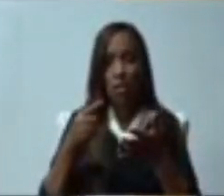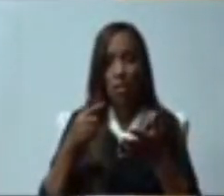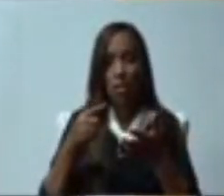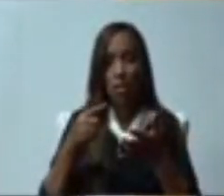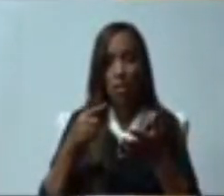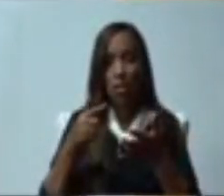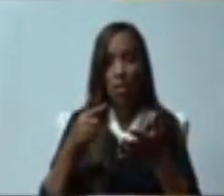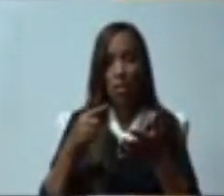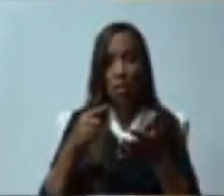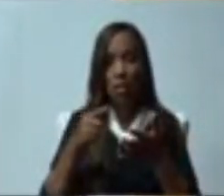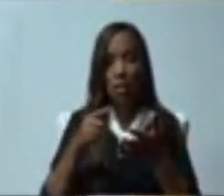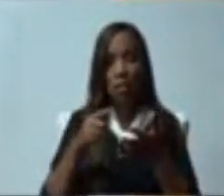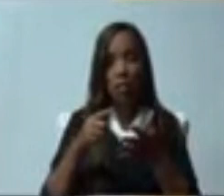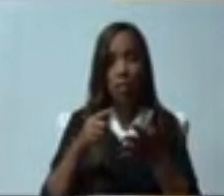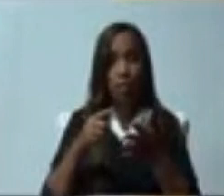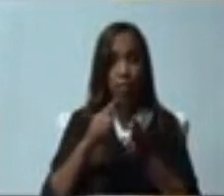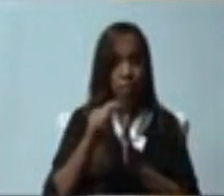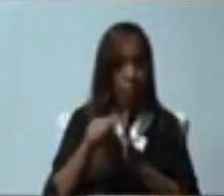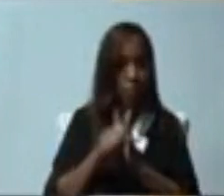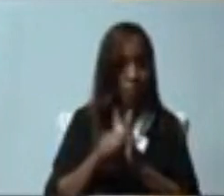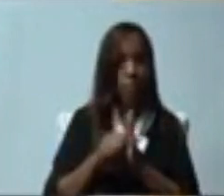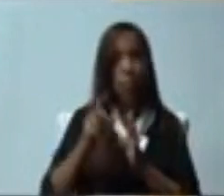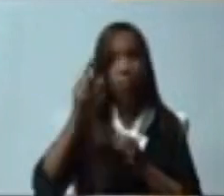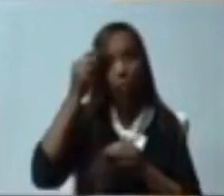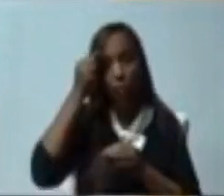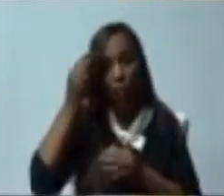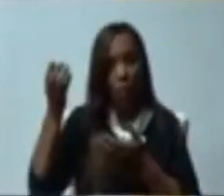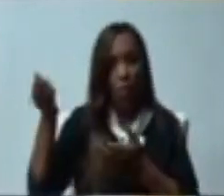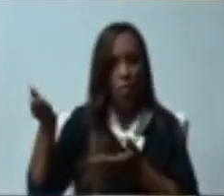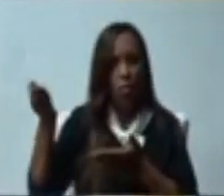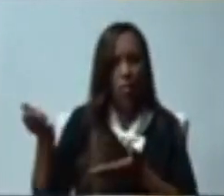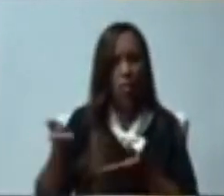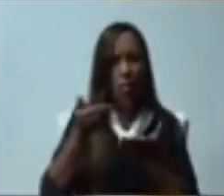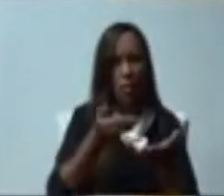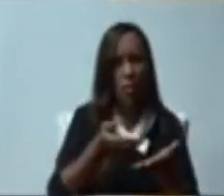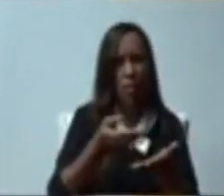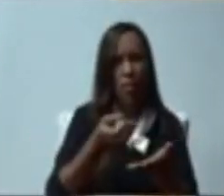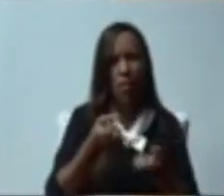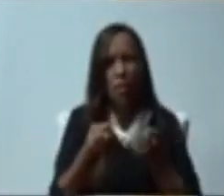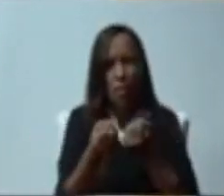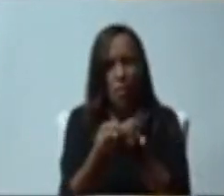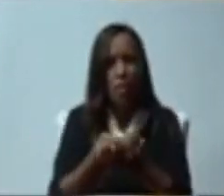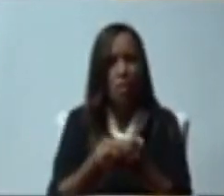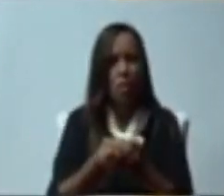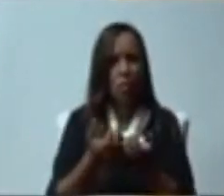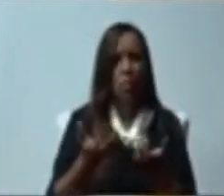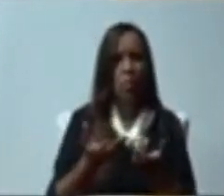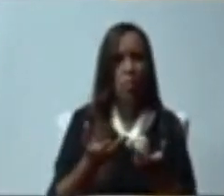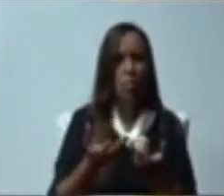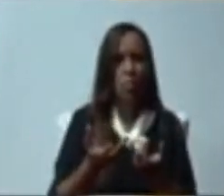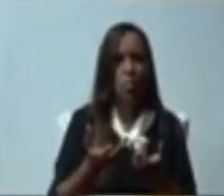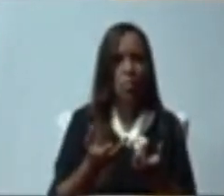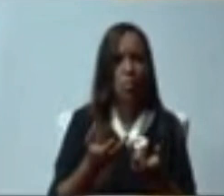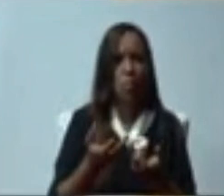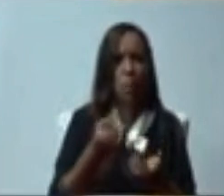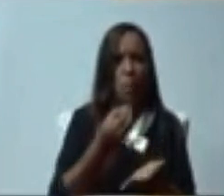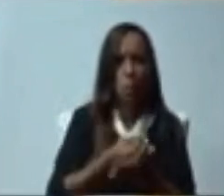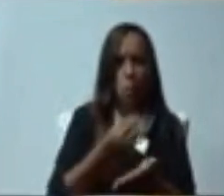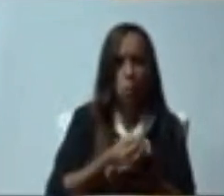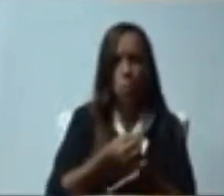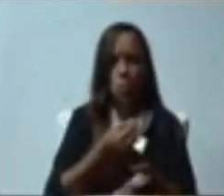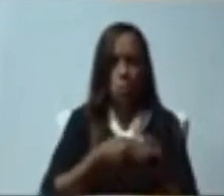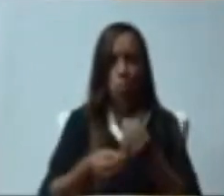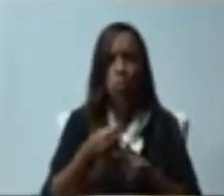en línea aérea de pasajeros y que pueda beneficiarse de este proyecto. Yo siempre voy a estar de